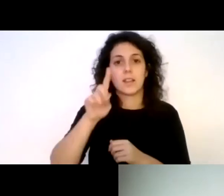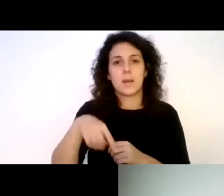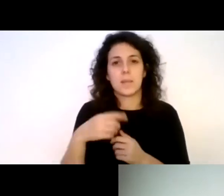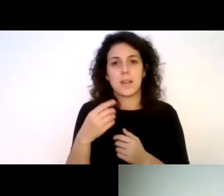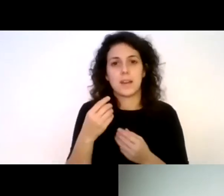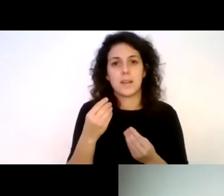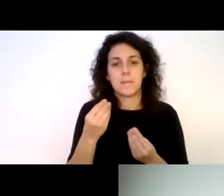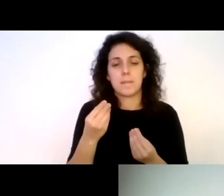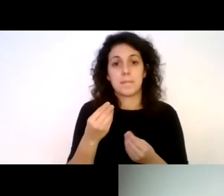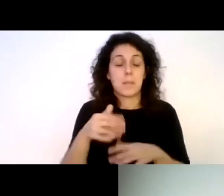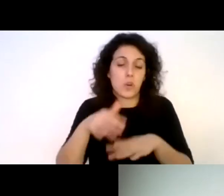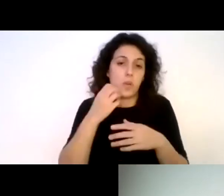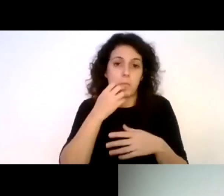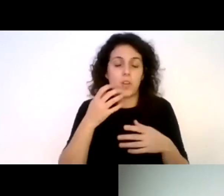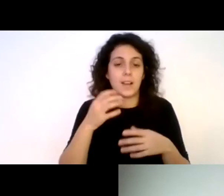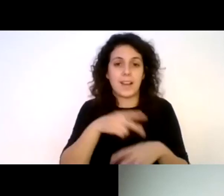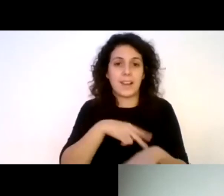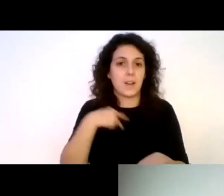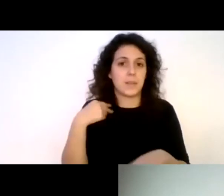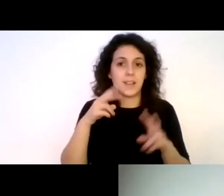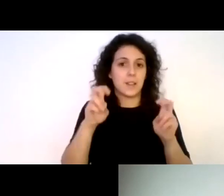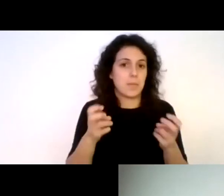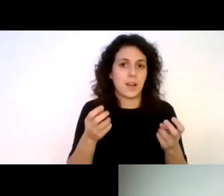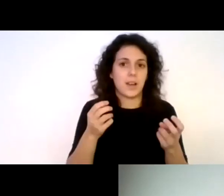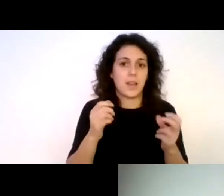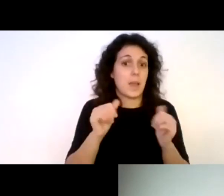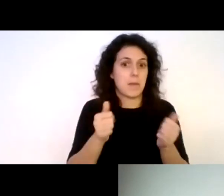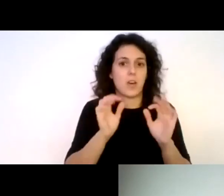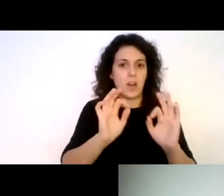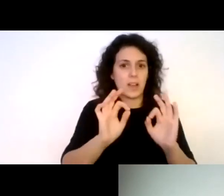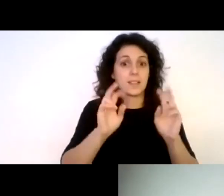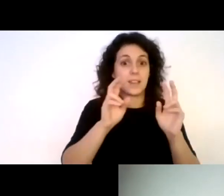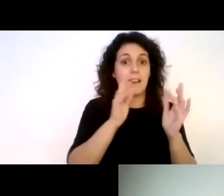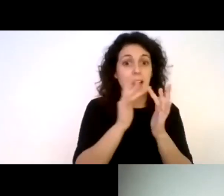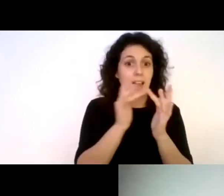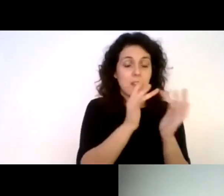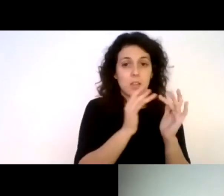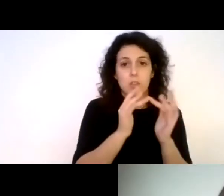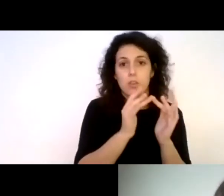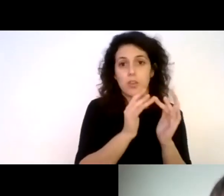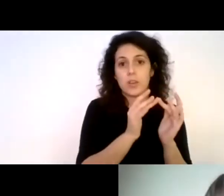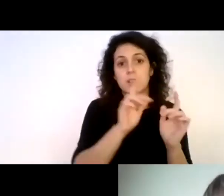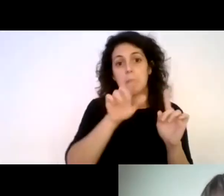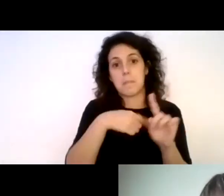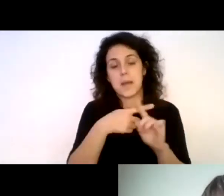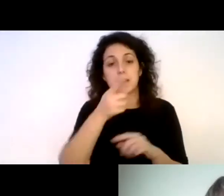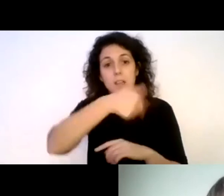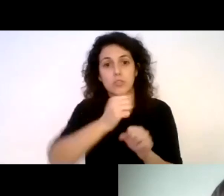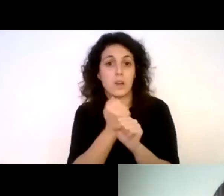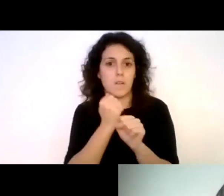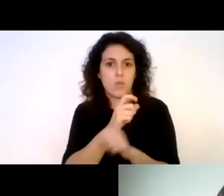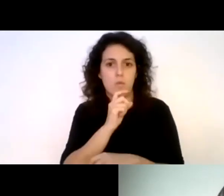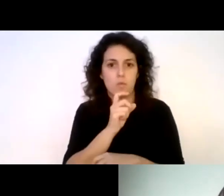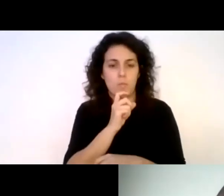Bueno, básicamente esa es la historia y así es como han comenzado las relaciones con ellos y cómo ellos han venido trabajando.